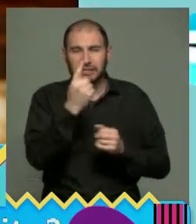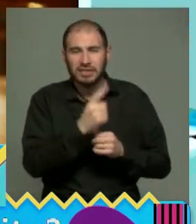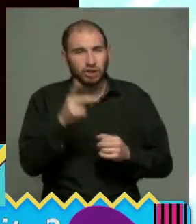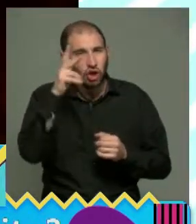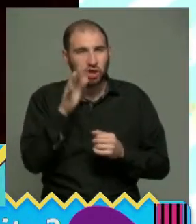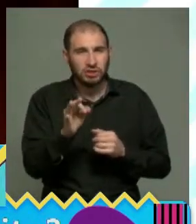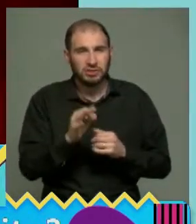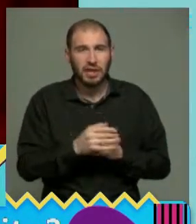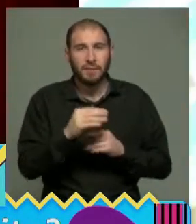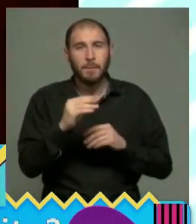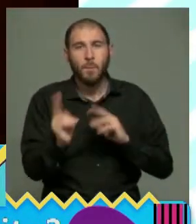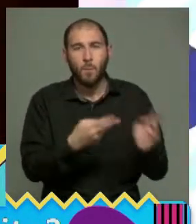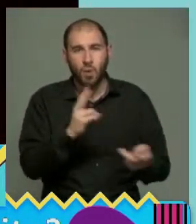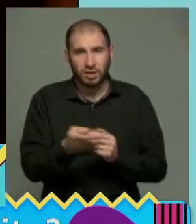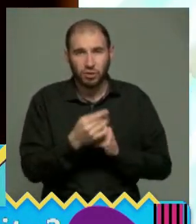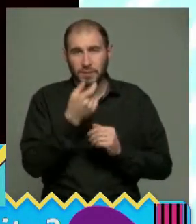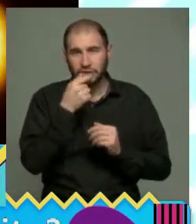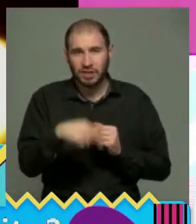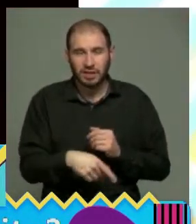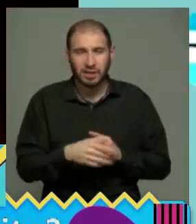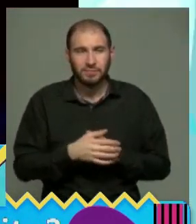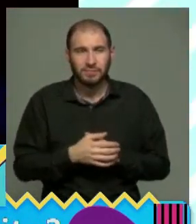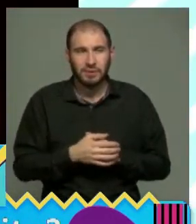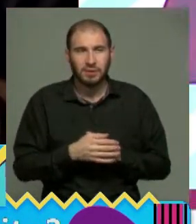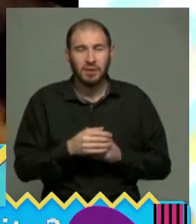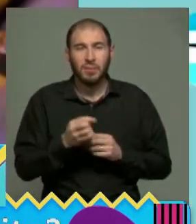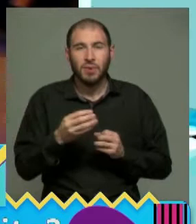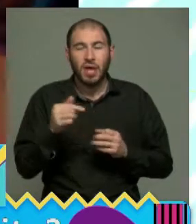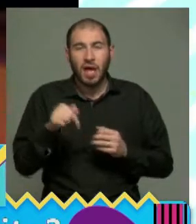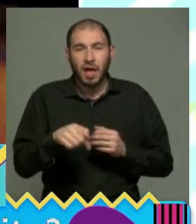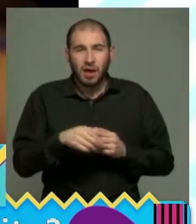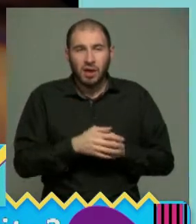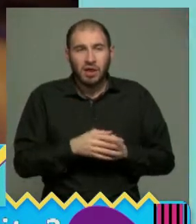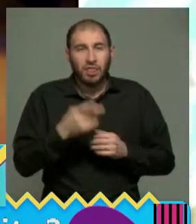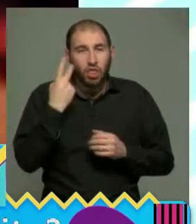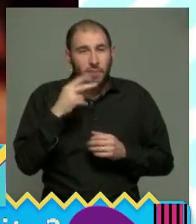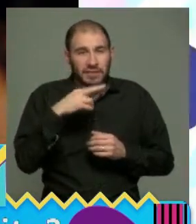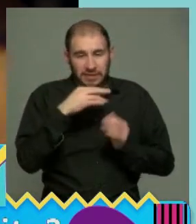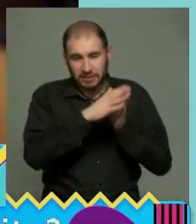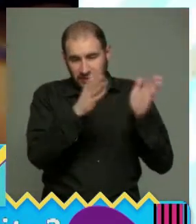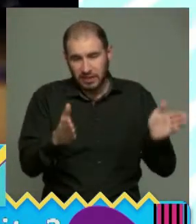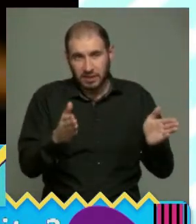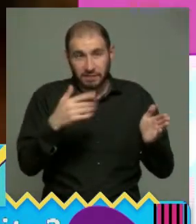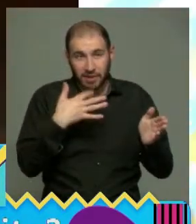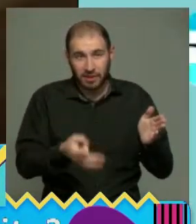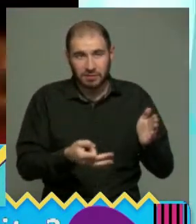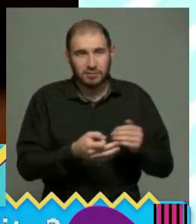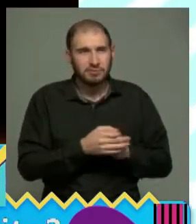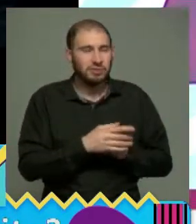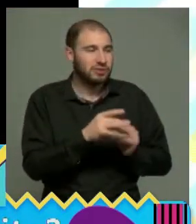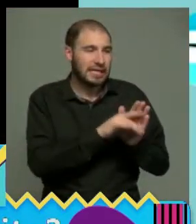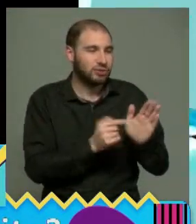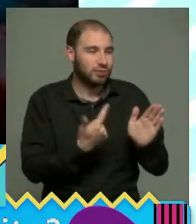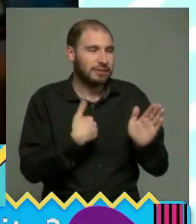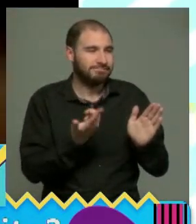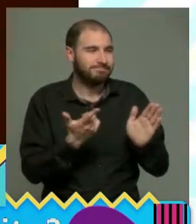180 víctimas fatales en Mendoza hasta lo que va hoy en día de 2017. ¿Estamos en lo cierto? No tengo el dato. ¿No tiene